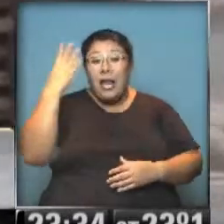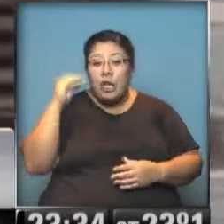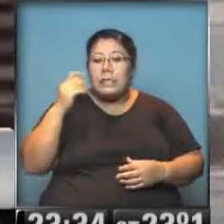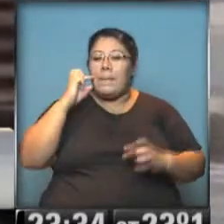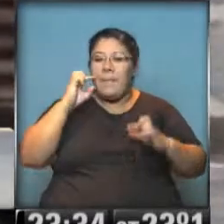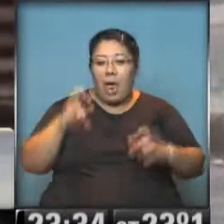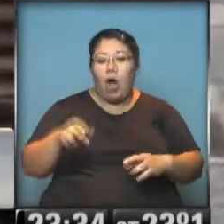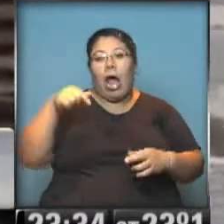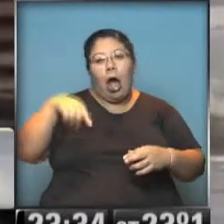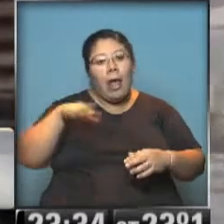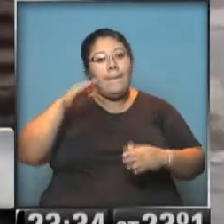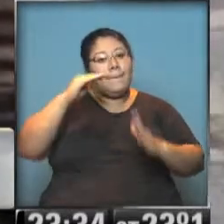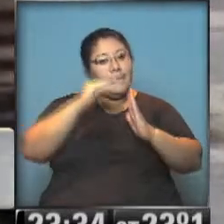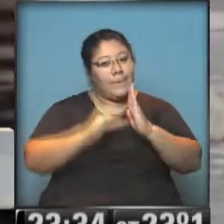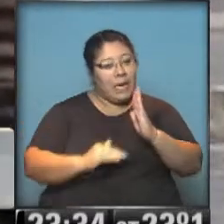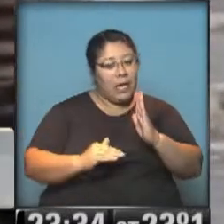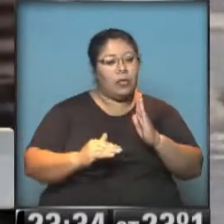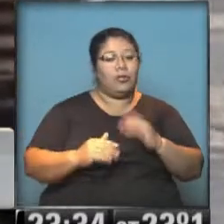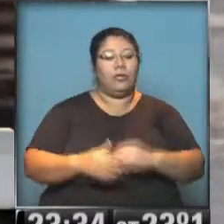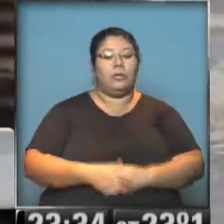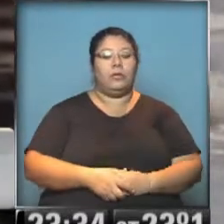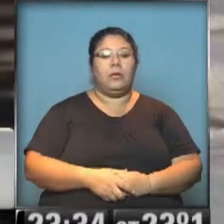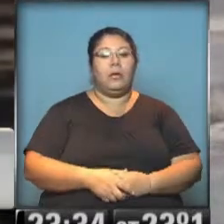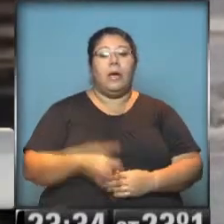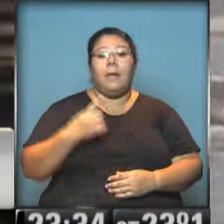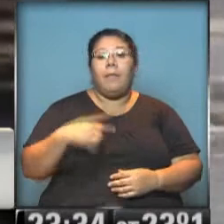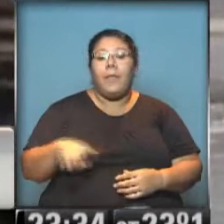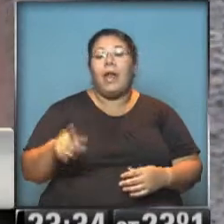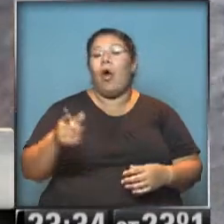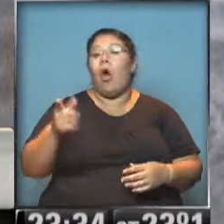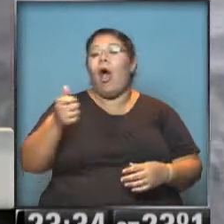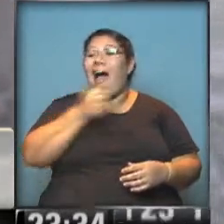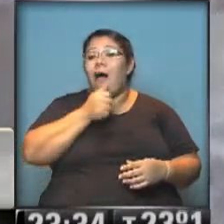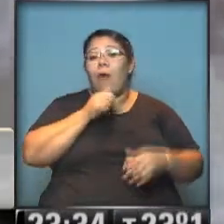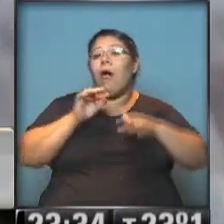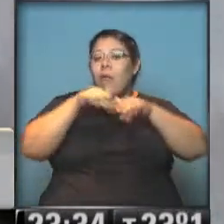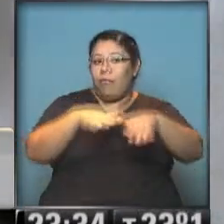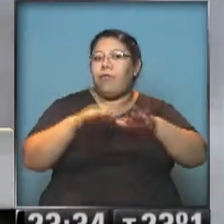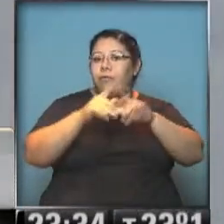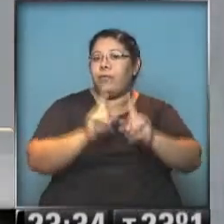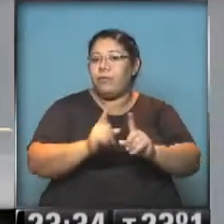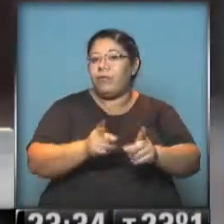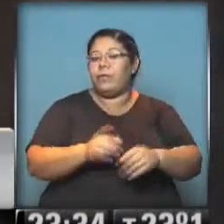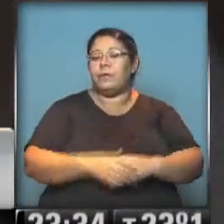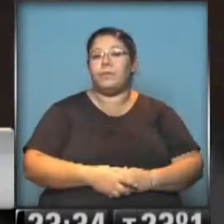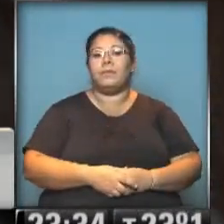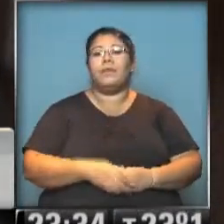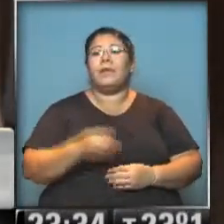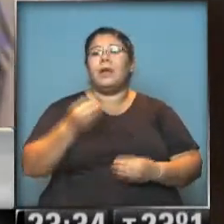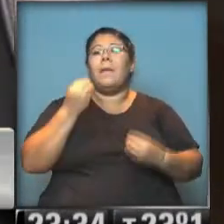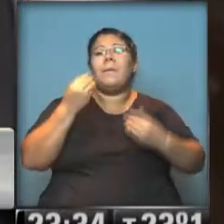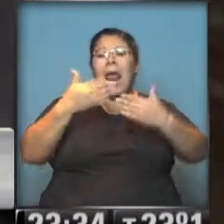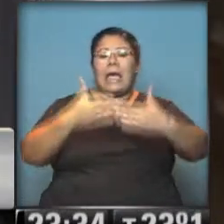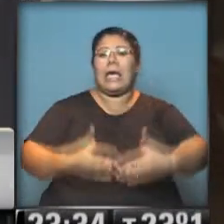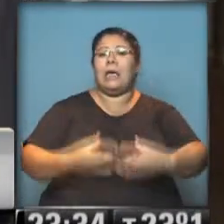entre noche, lo que está, cuando llovió. Pero sigue entrando mucha agua. Aunque parezca muy obvio, ¿para qué es esta defensa? A